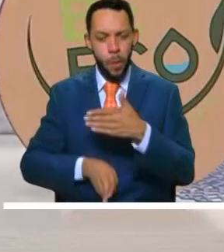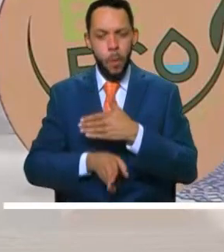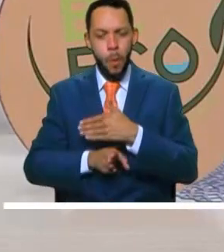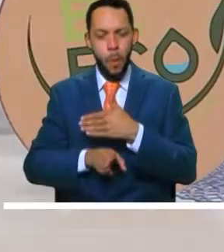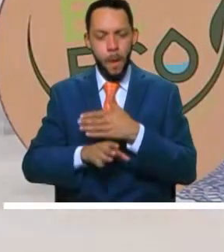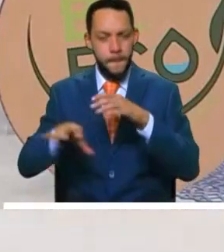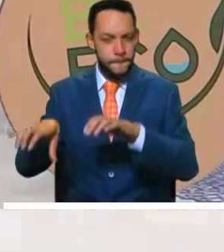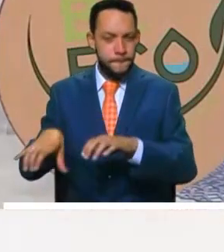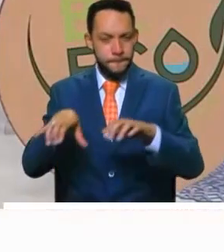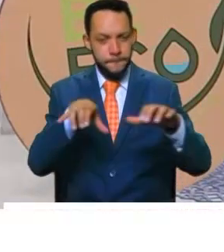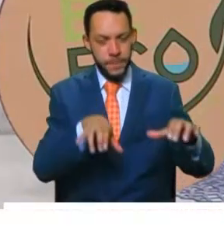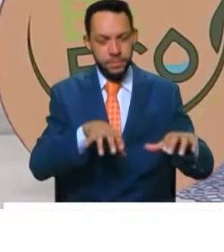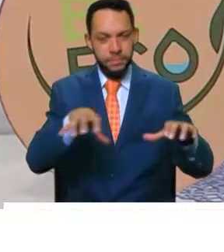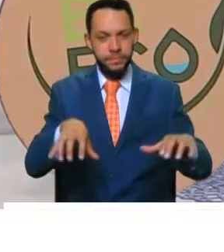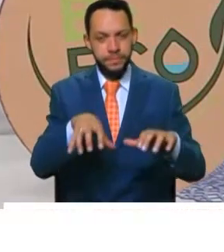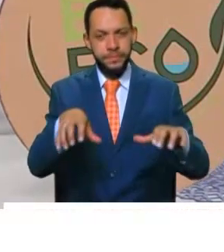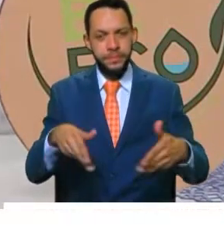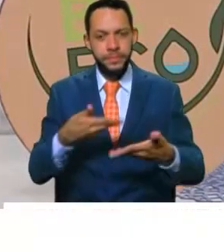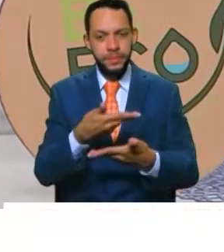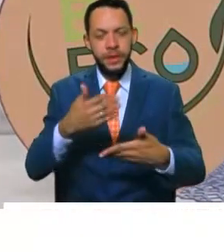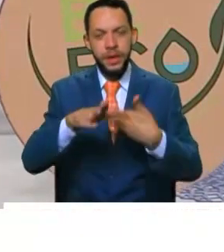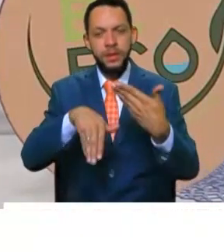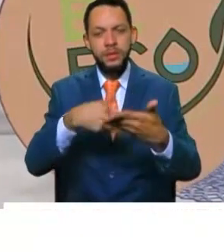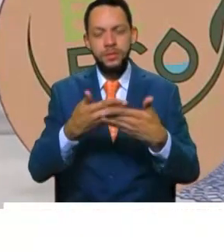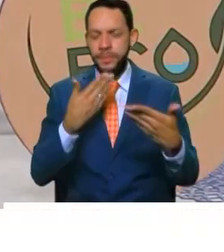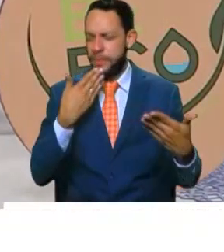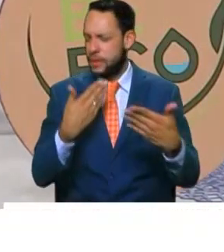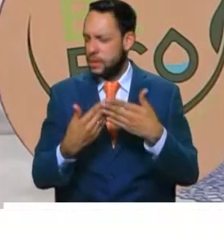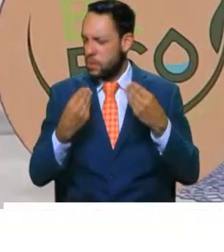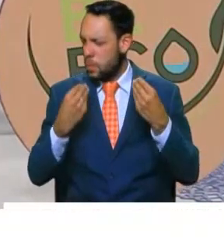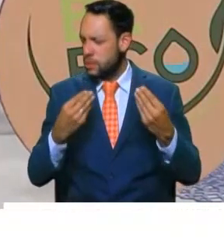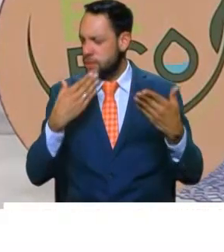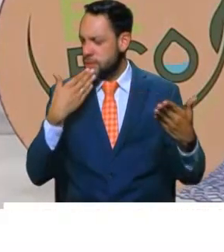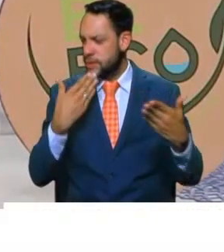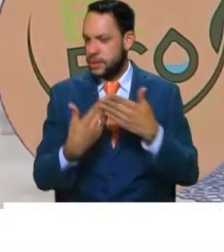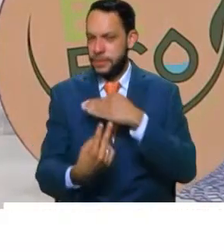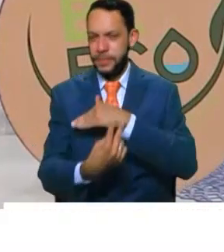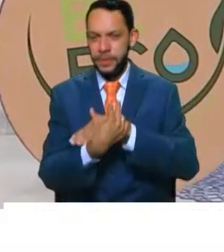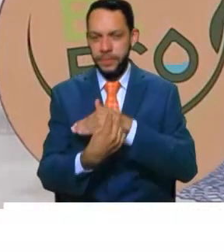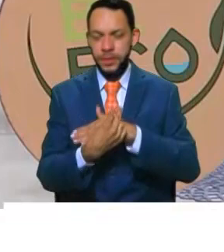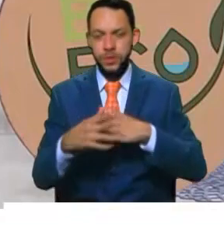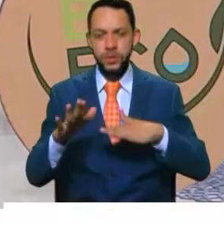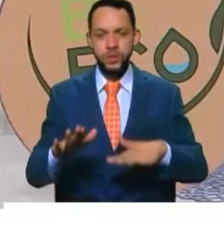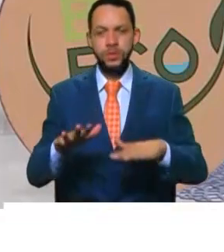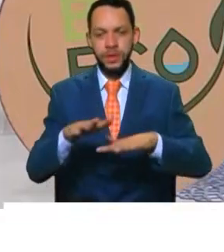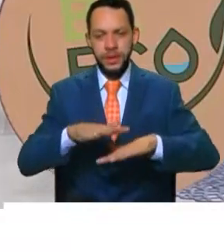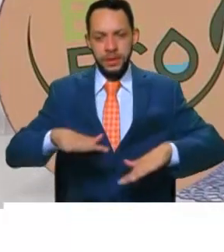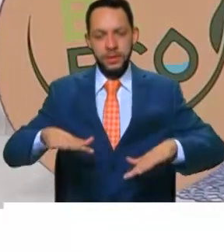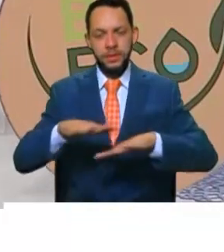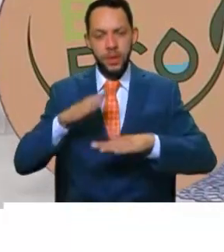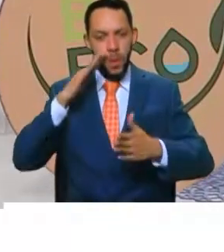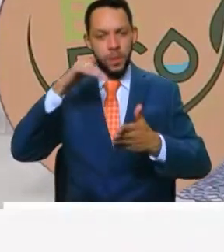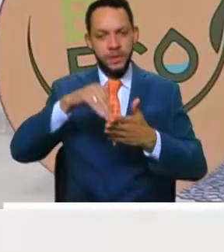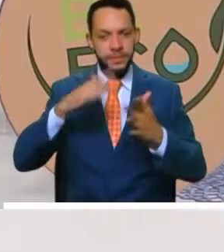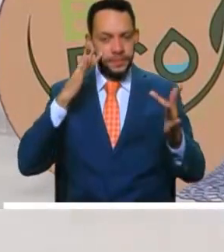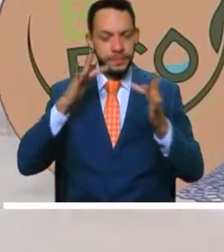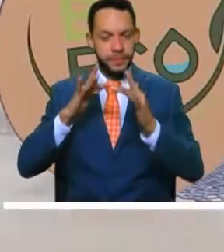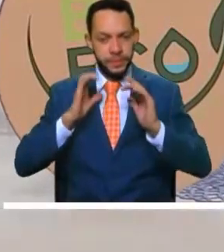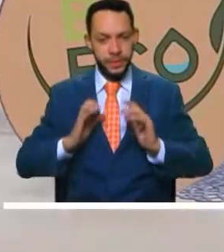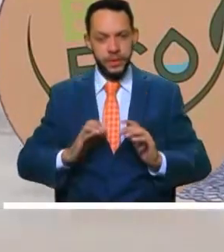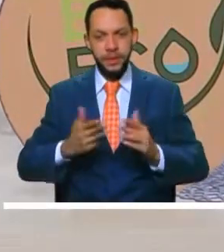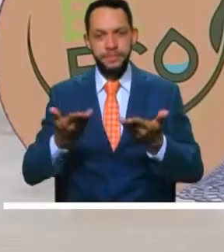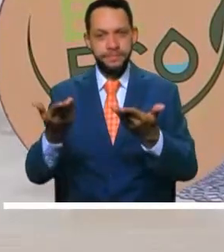de productos que hay para el aseo. A todos ustedes, mil gracias por compartir este espacio y los esperamos en una nueva edición de Conexión